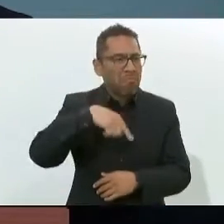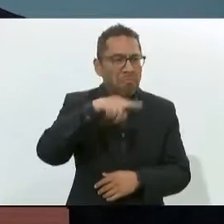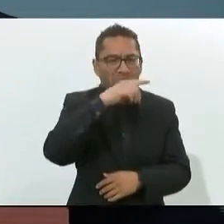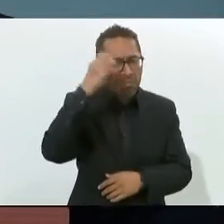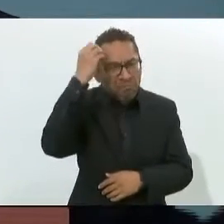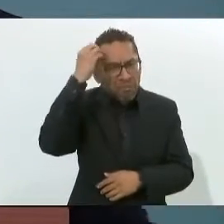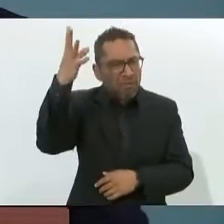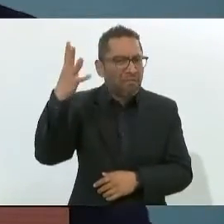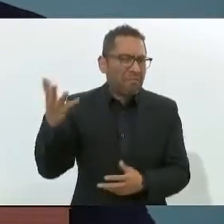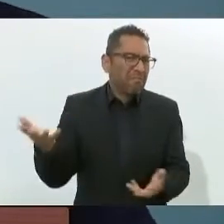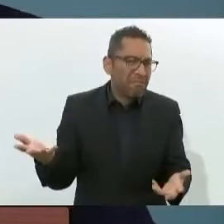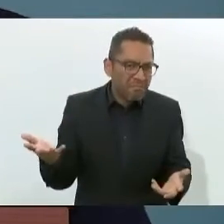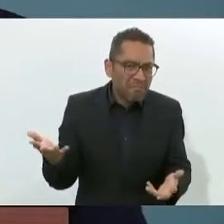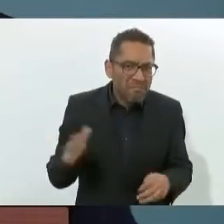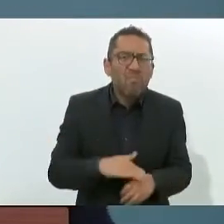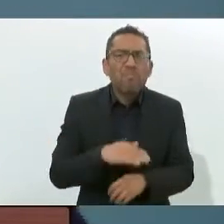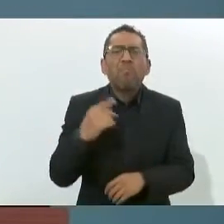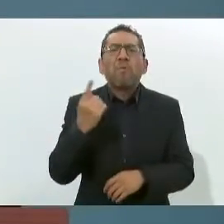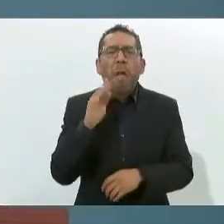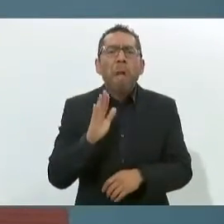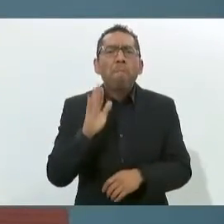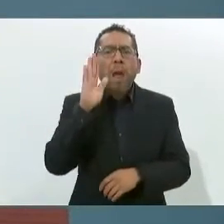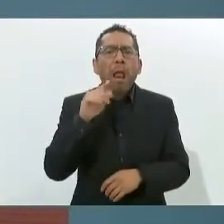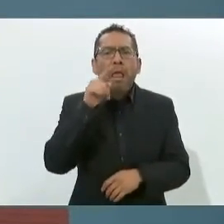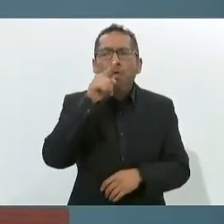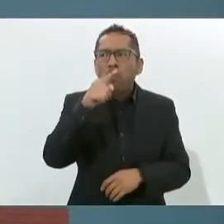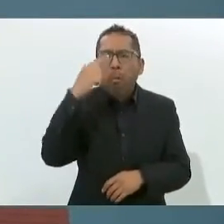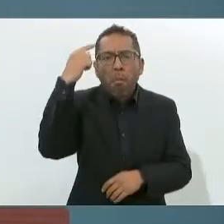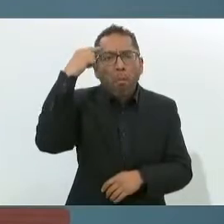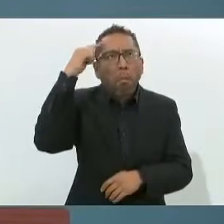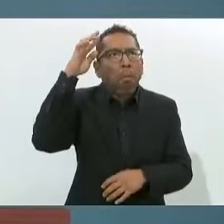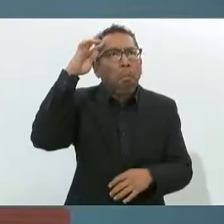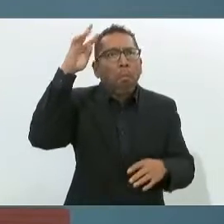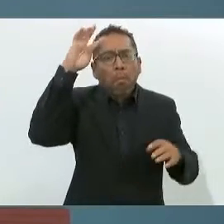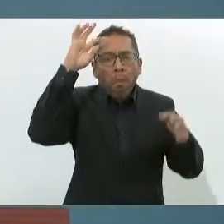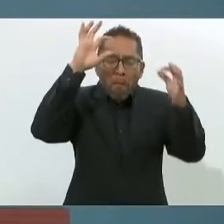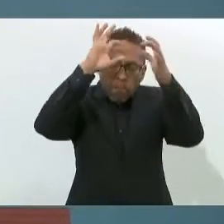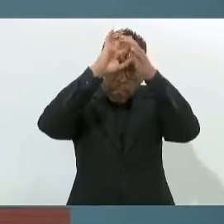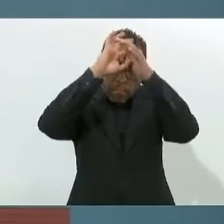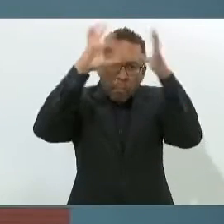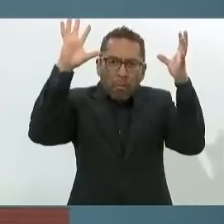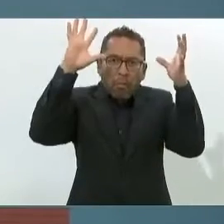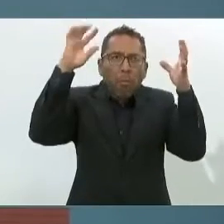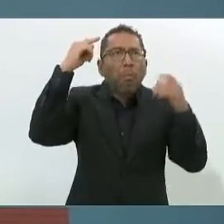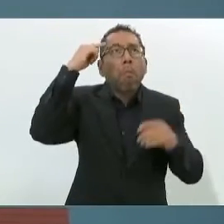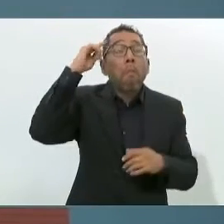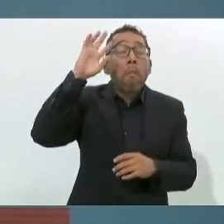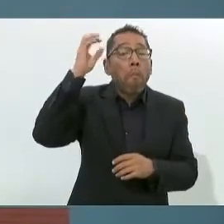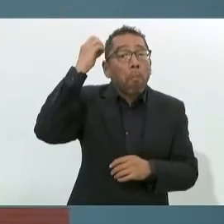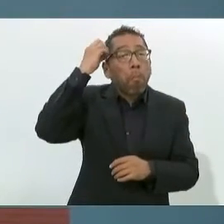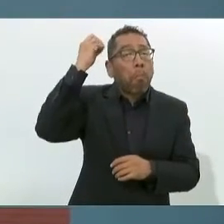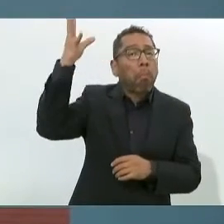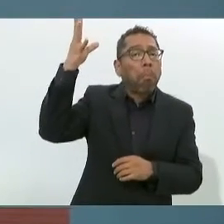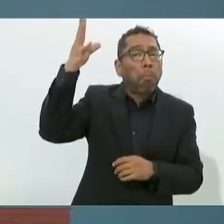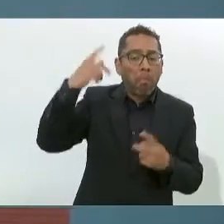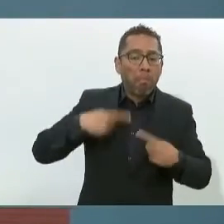porque es como si padecieran de amnesia los defensores del antiguo régimen.